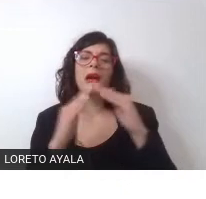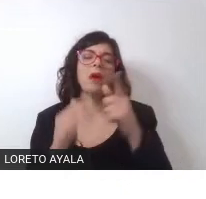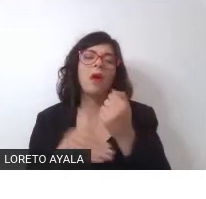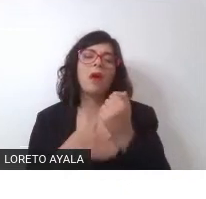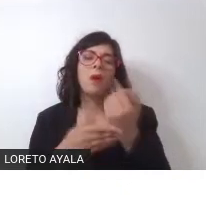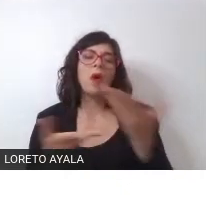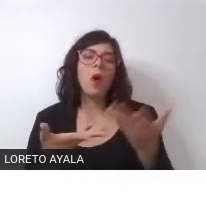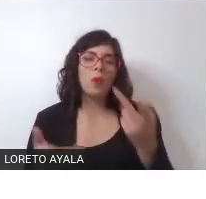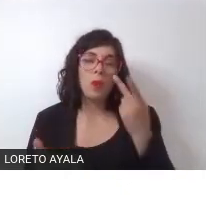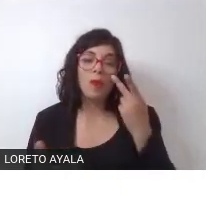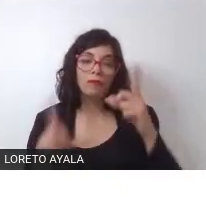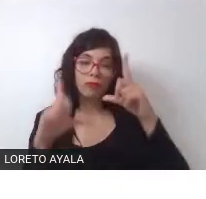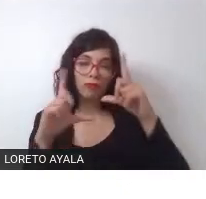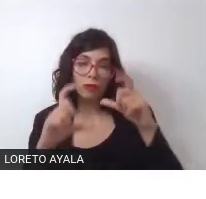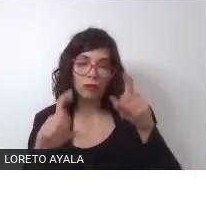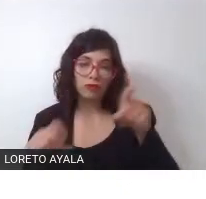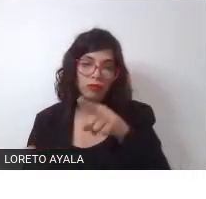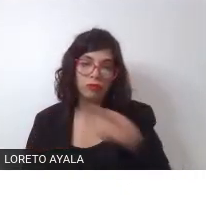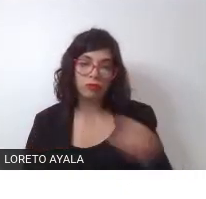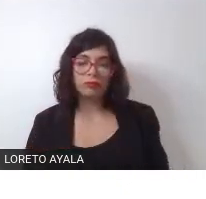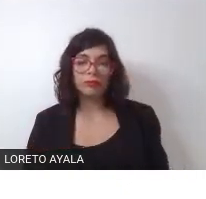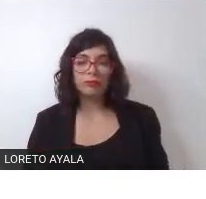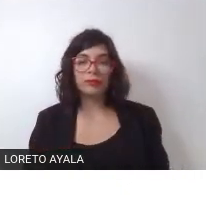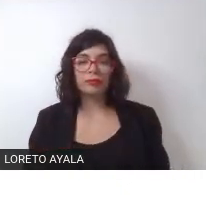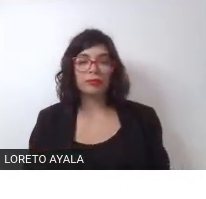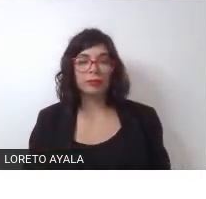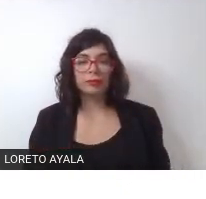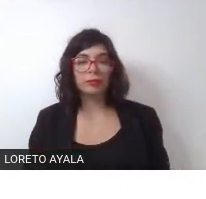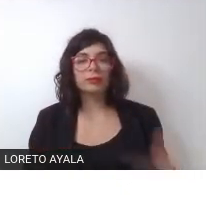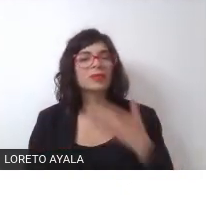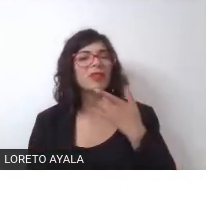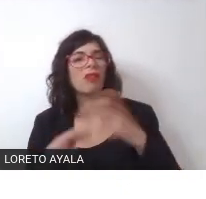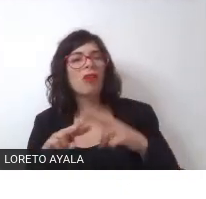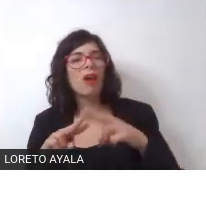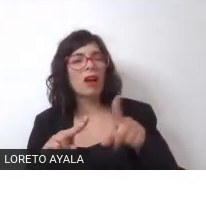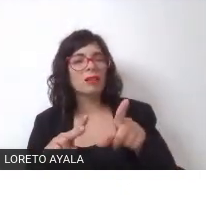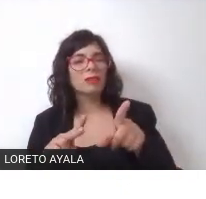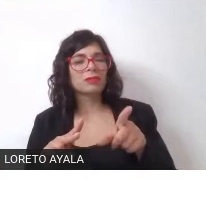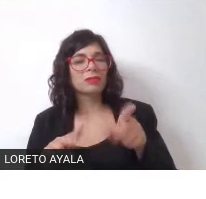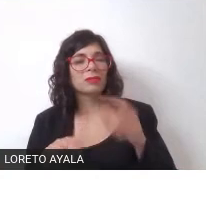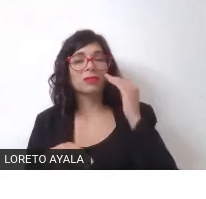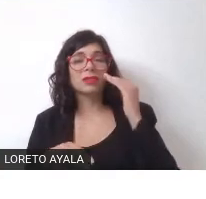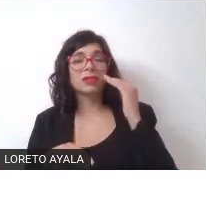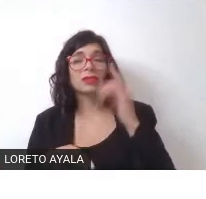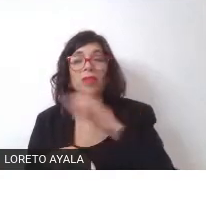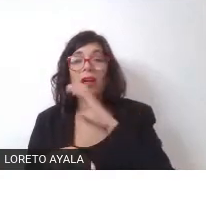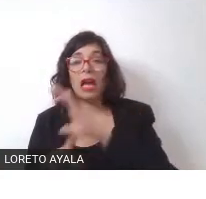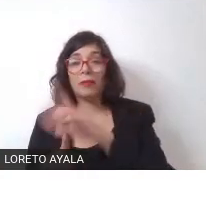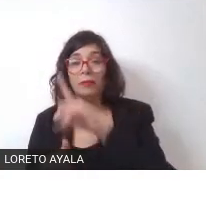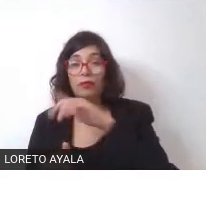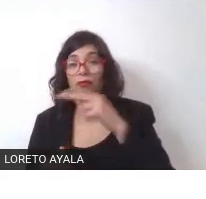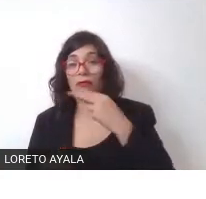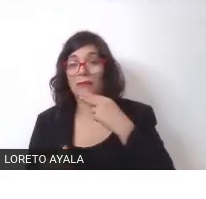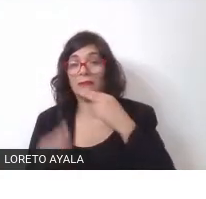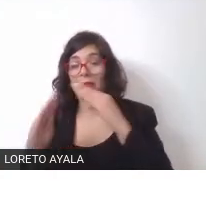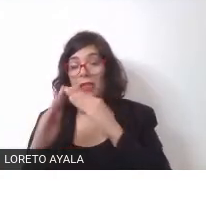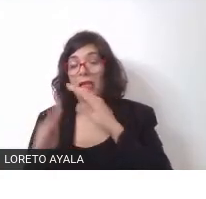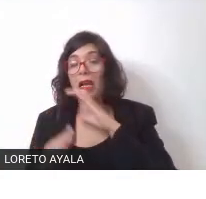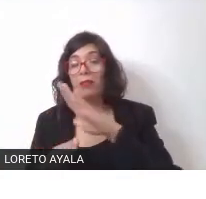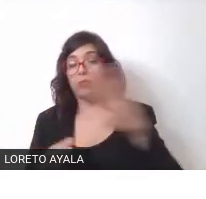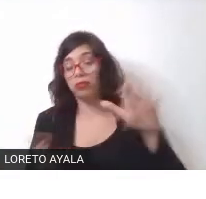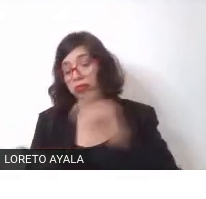Esta es la representación de qué es lo que hace un niño en el mundo rural después de hacer las tareas,